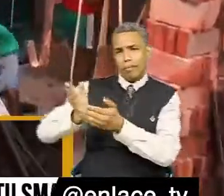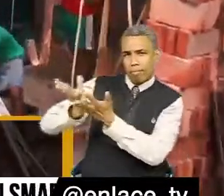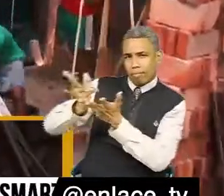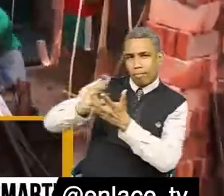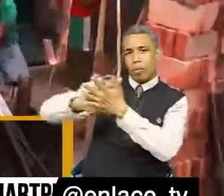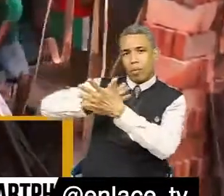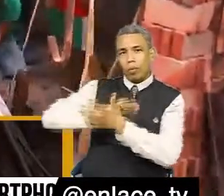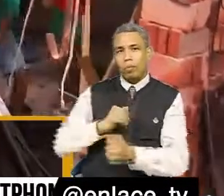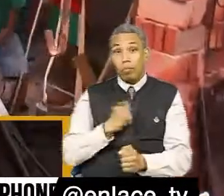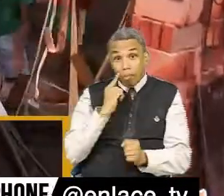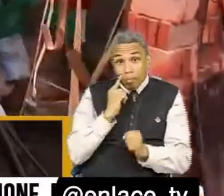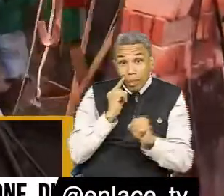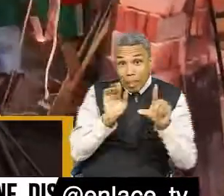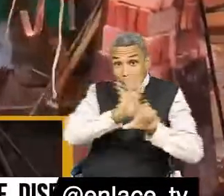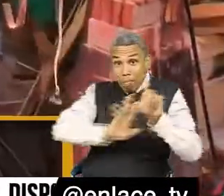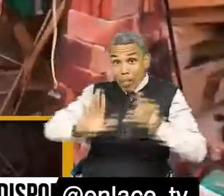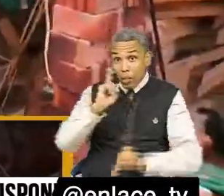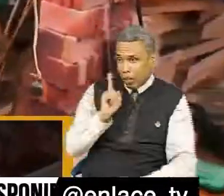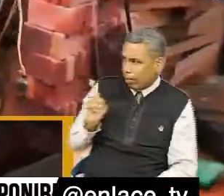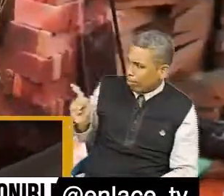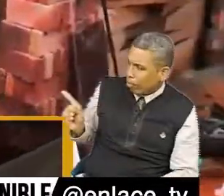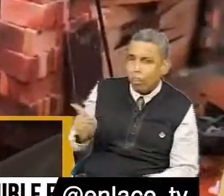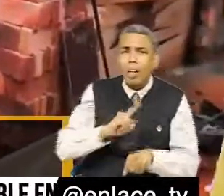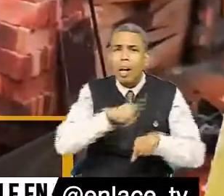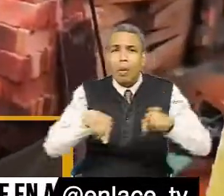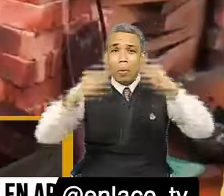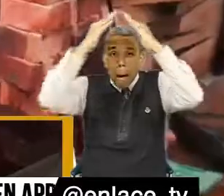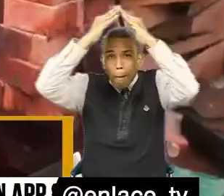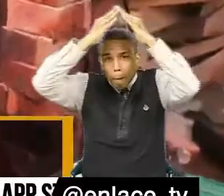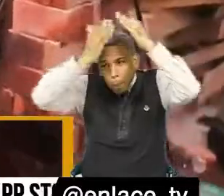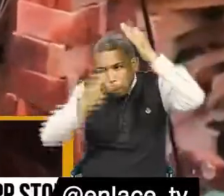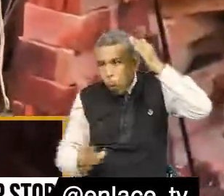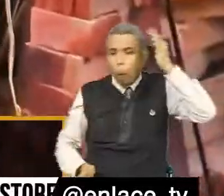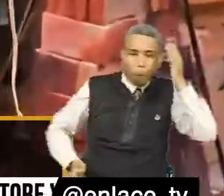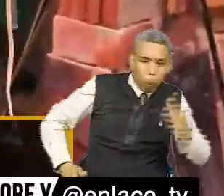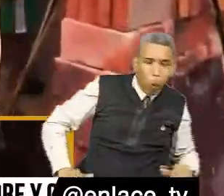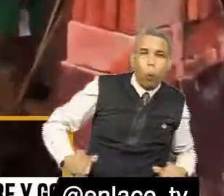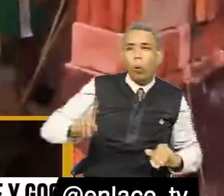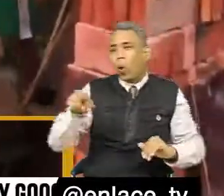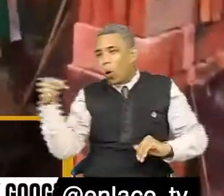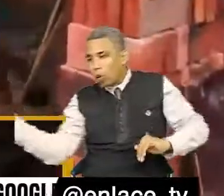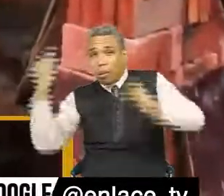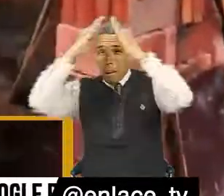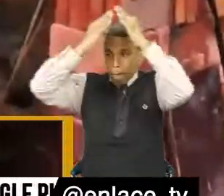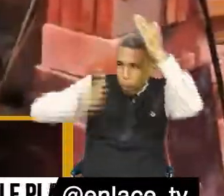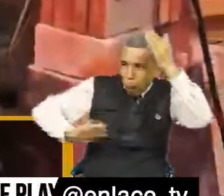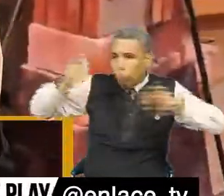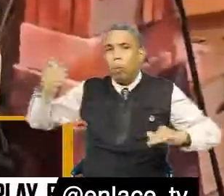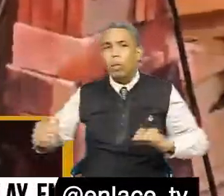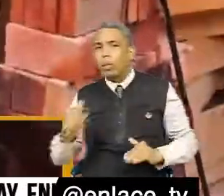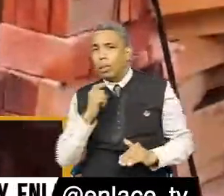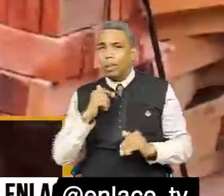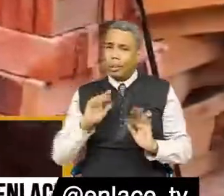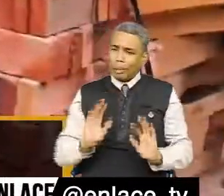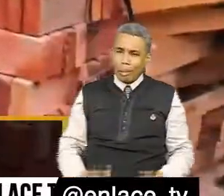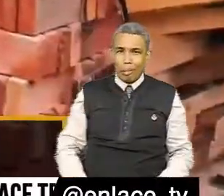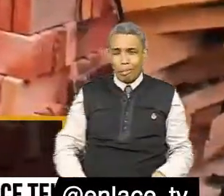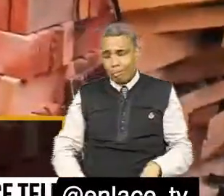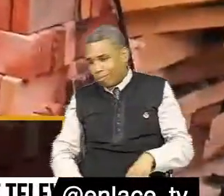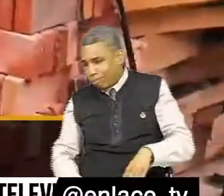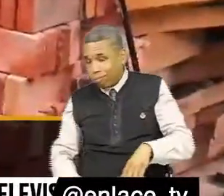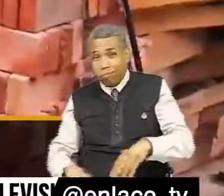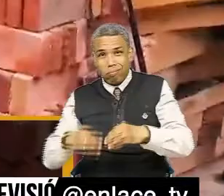afectadas están recogiendo lo poco que les ha quedado pues prácticamente las casas no quedaron pues él viendo